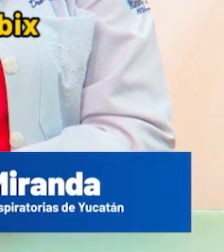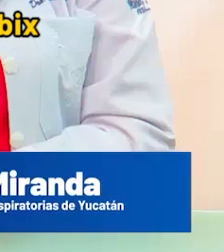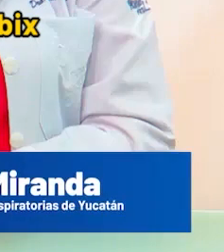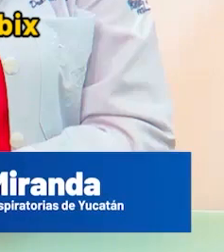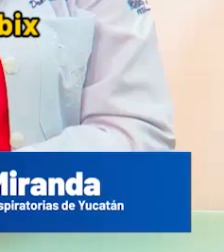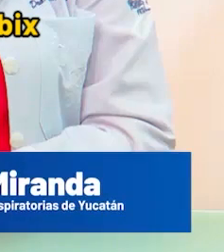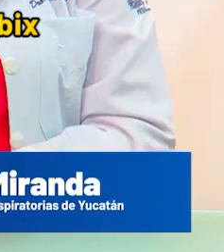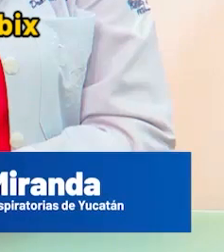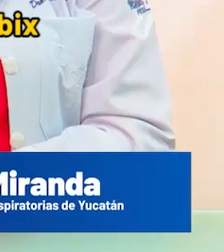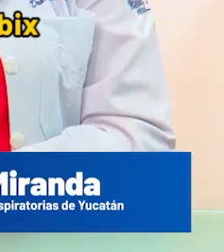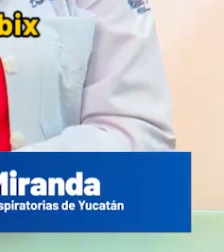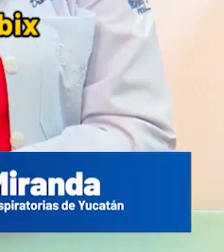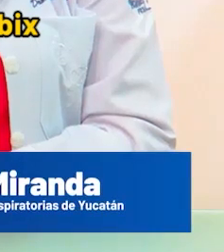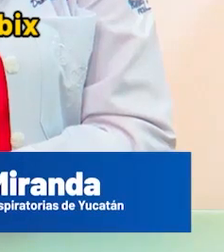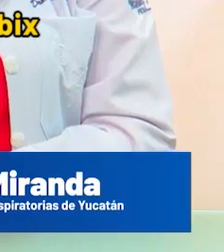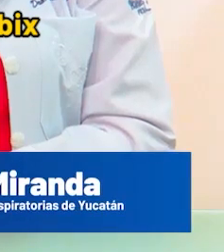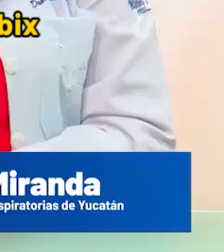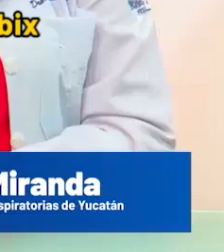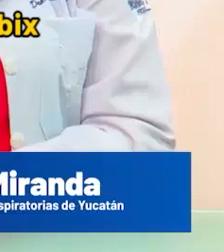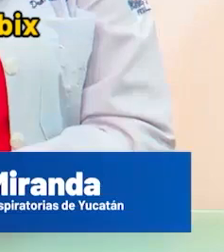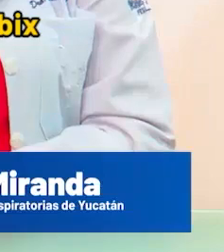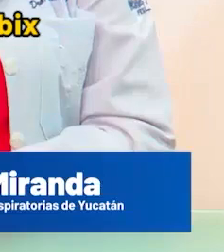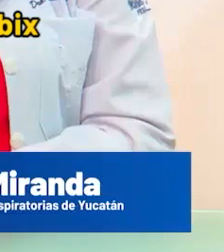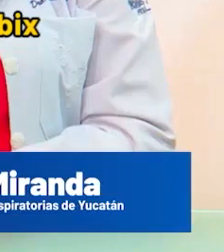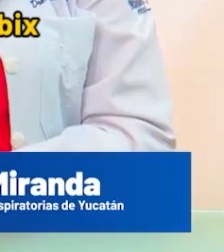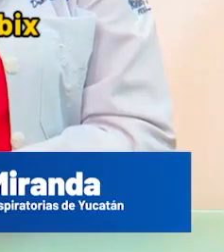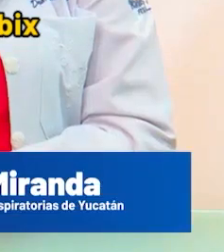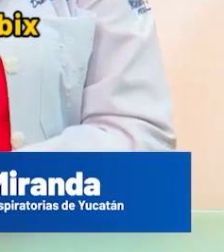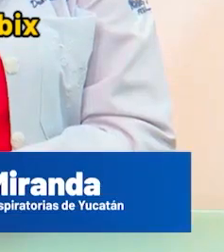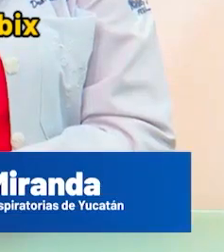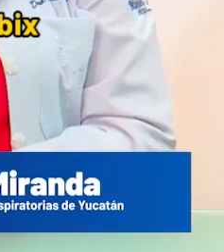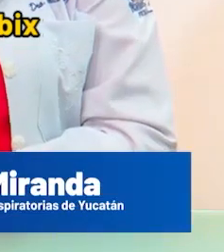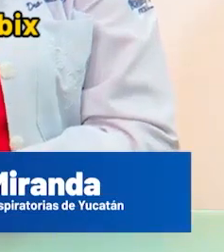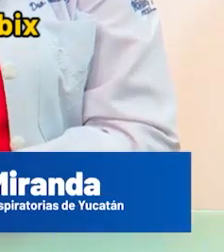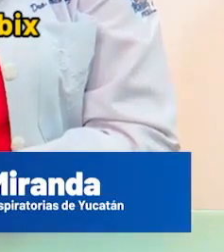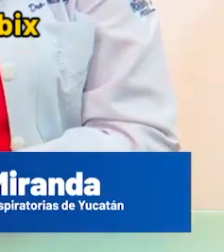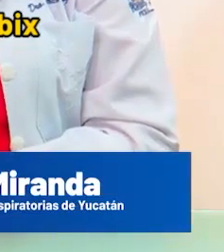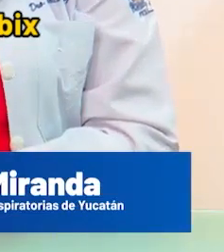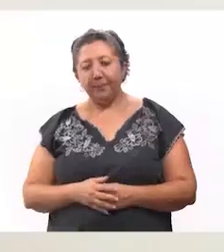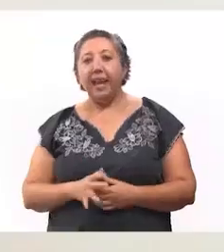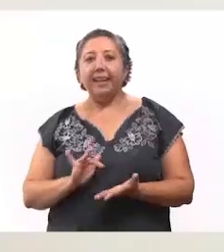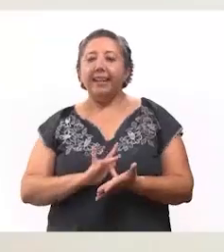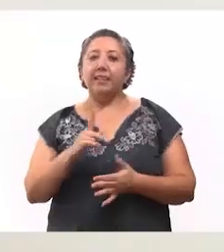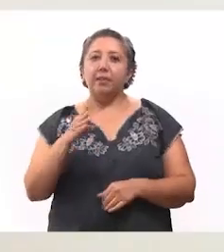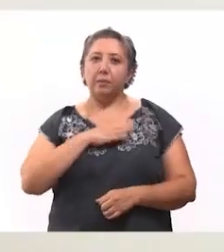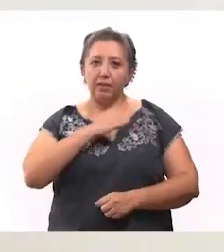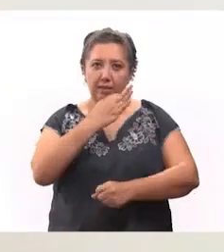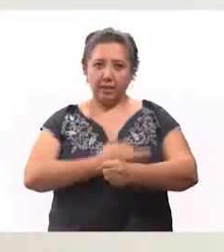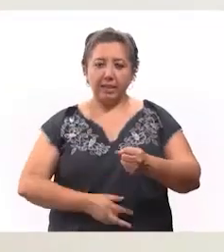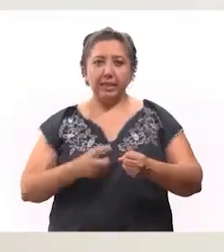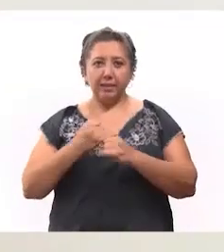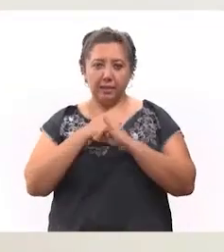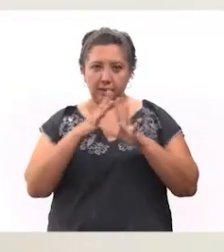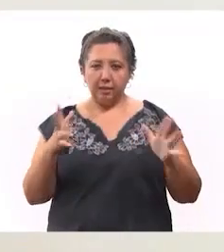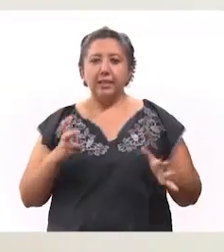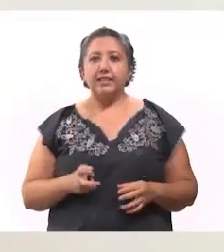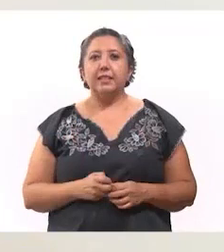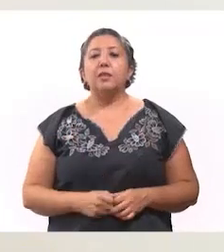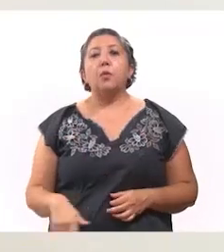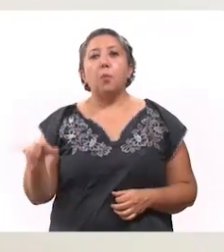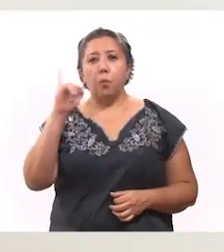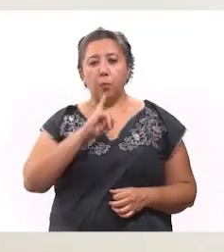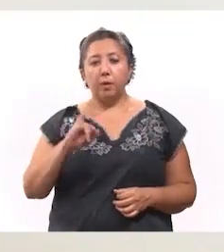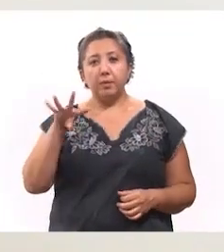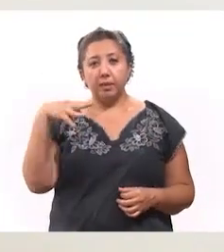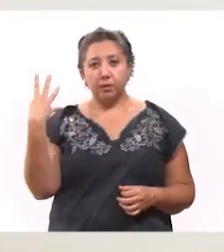Muy buenas tardes. Nos permitimos dar el informe diario relacionado con el COVID-19. Adelante, doctora. Gracias, doctora. Buenas tardes. Este es el parte médico de este